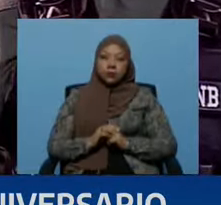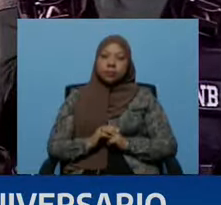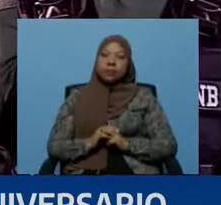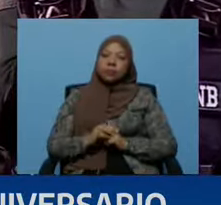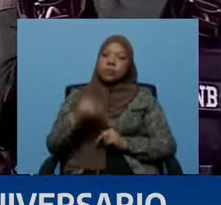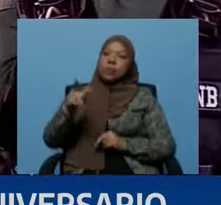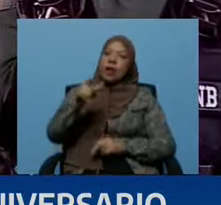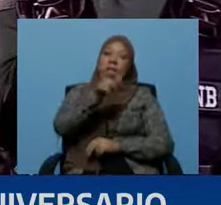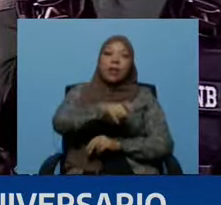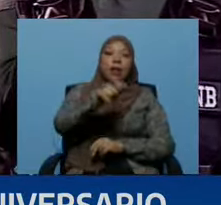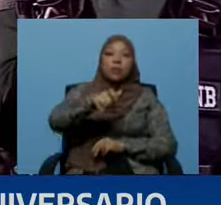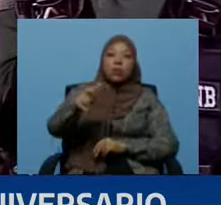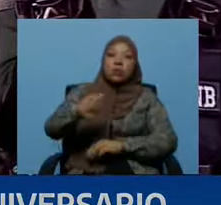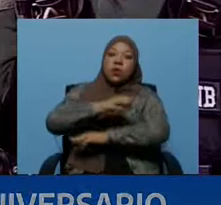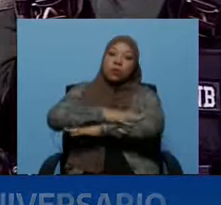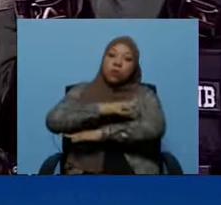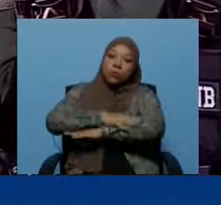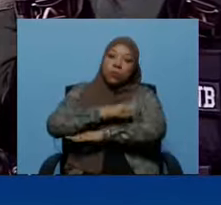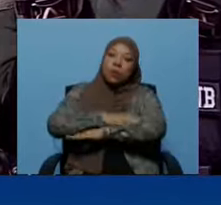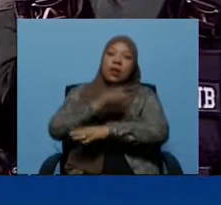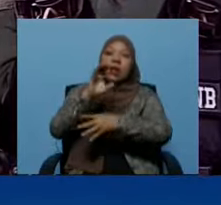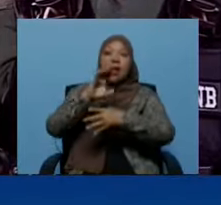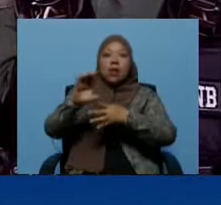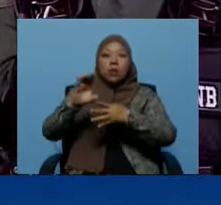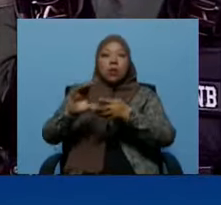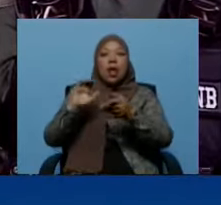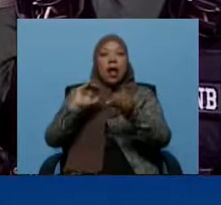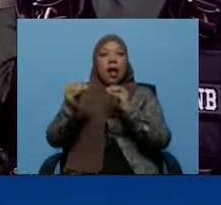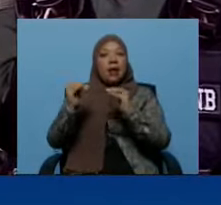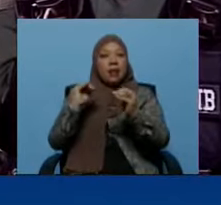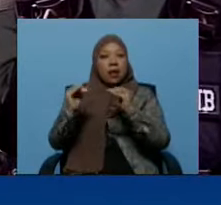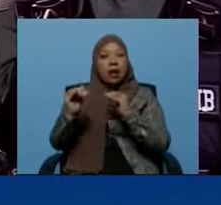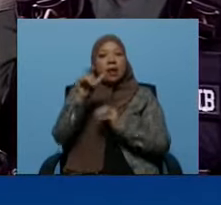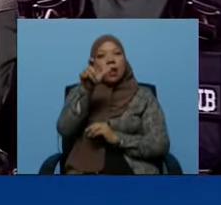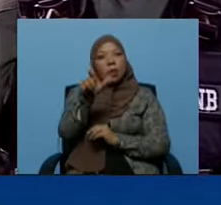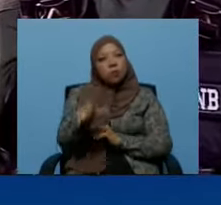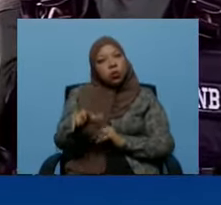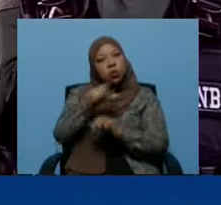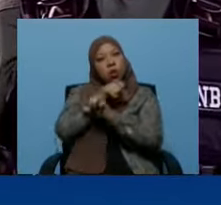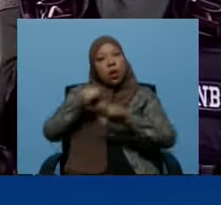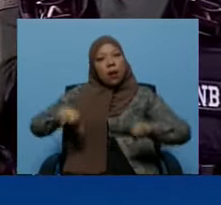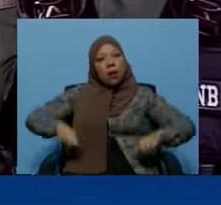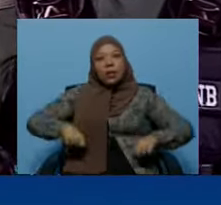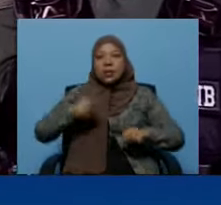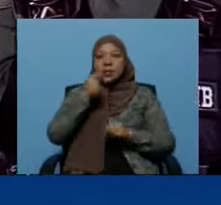de la doctrina y la moral que debe mover a nuestra